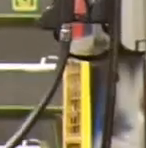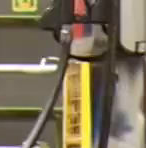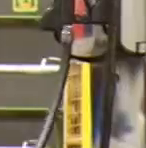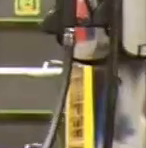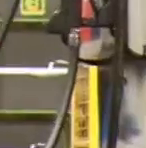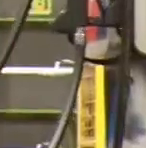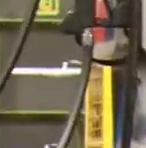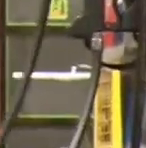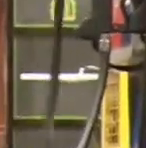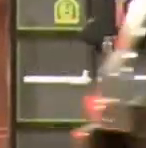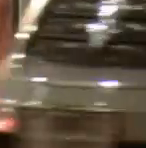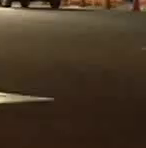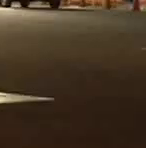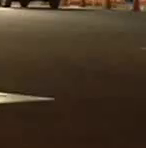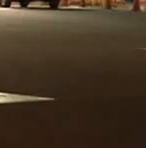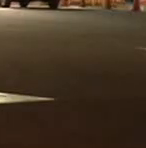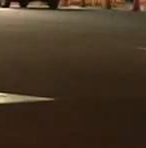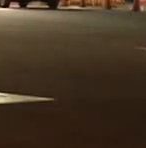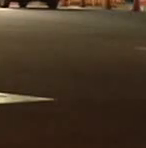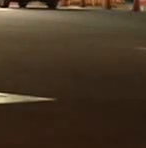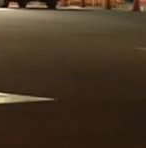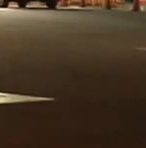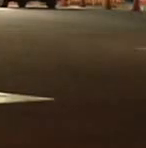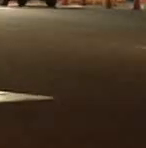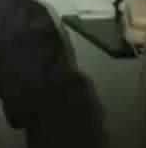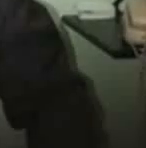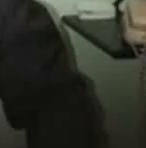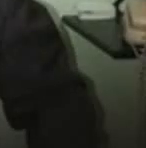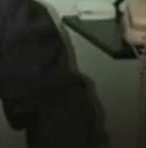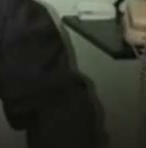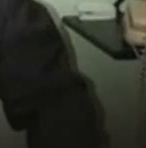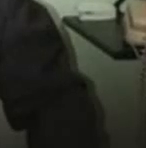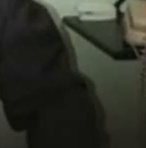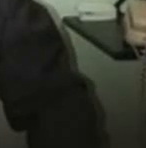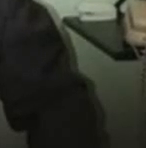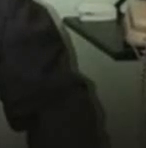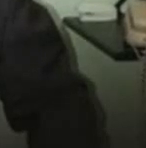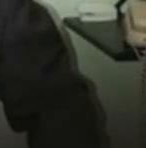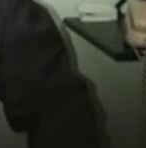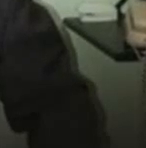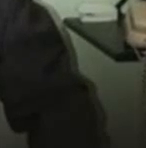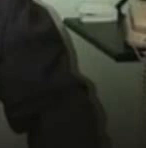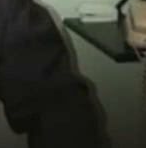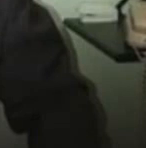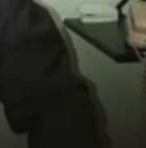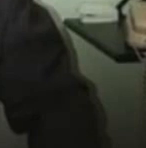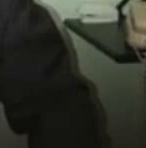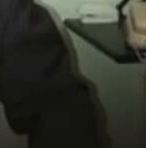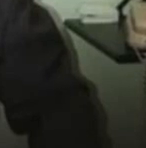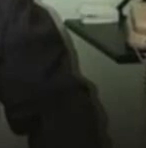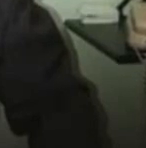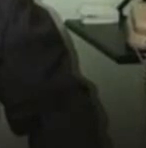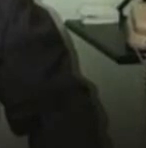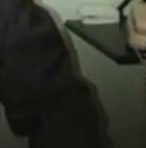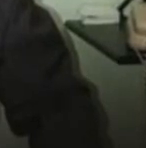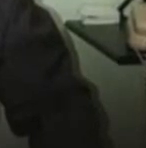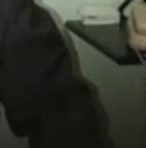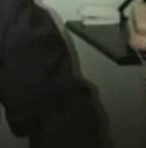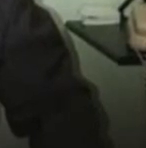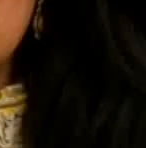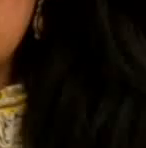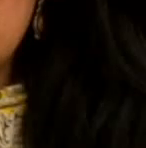las recientes medidas económicas anunciadas por el gobierno. Carlos Destarellas, internacionalista, profesor de